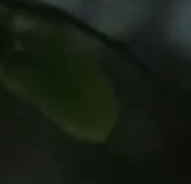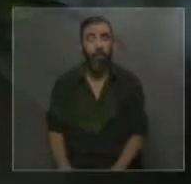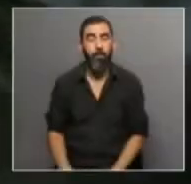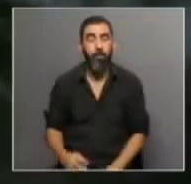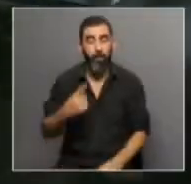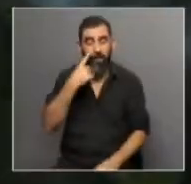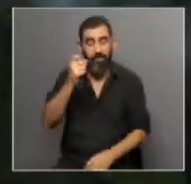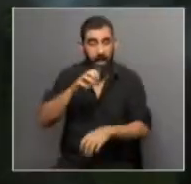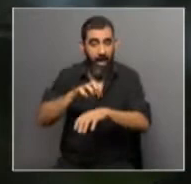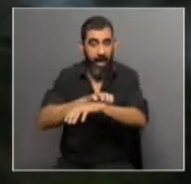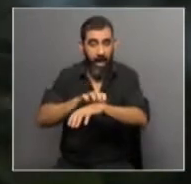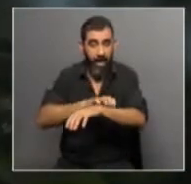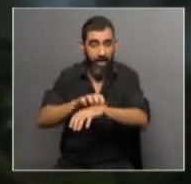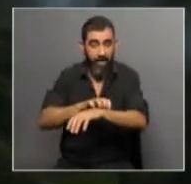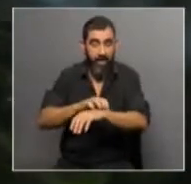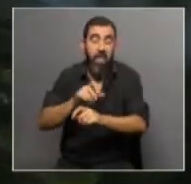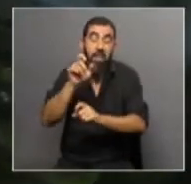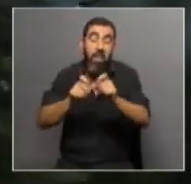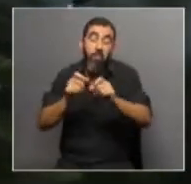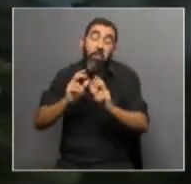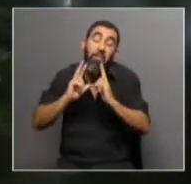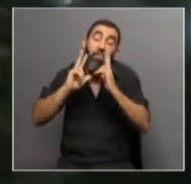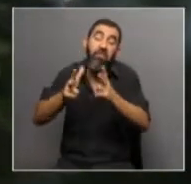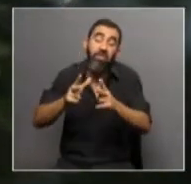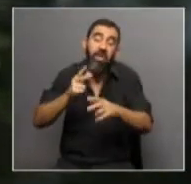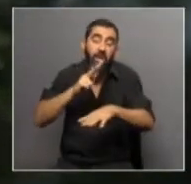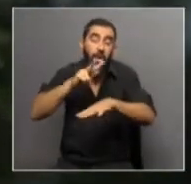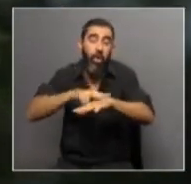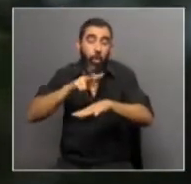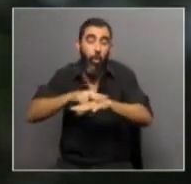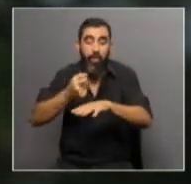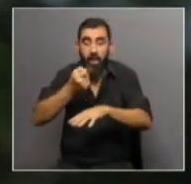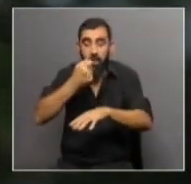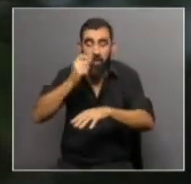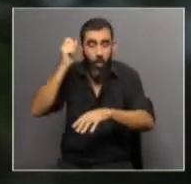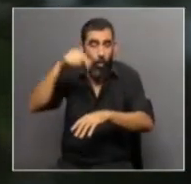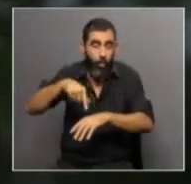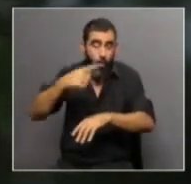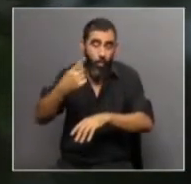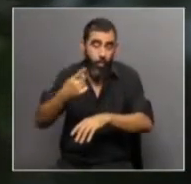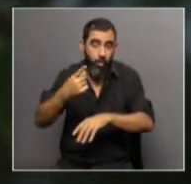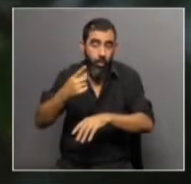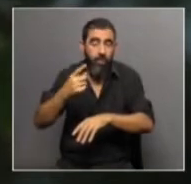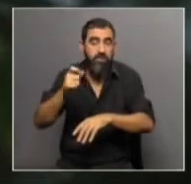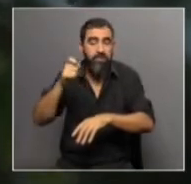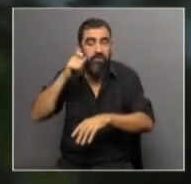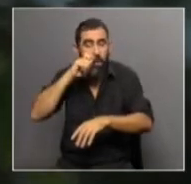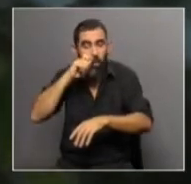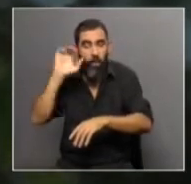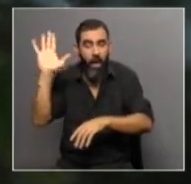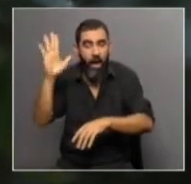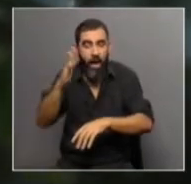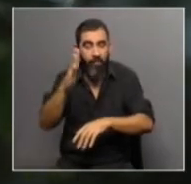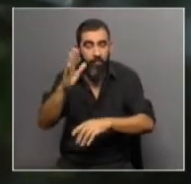Para evitar la alergia, la sabiduría popular recomienda remedios muy comunes. Uno es saludar a la planta de